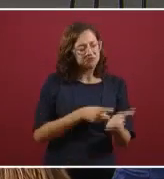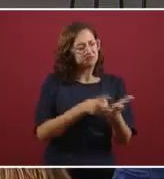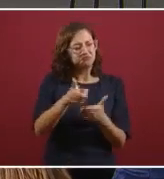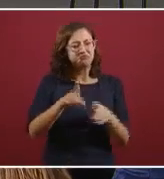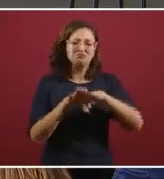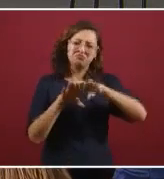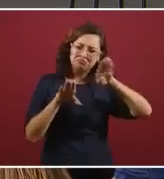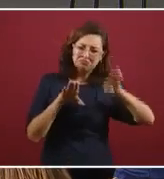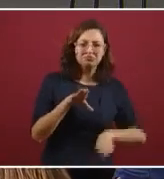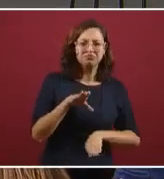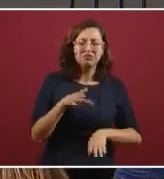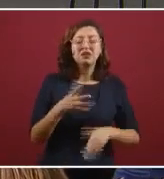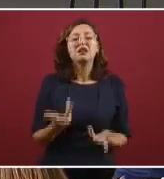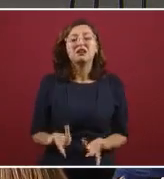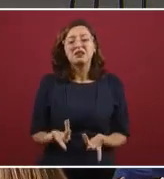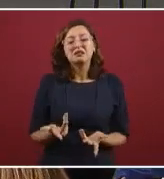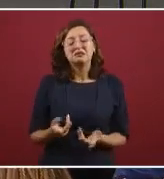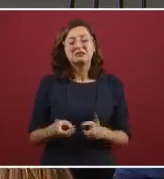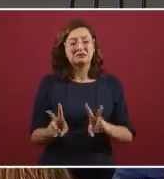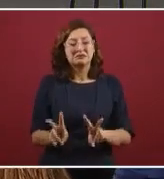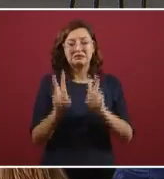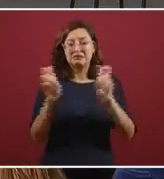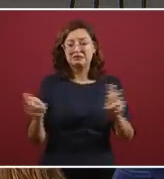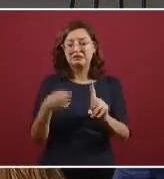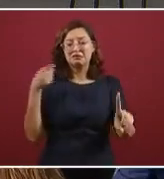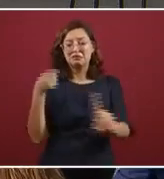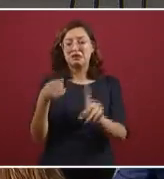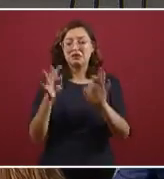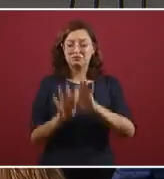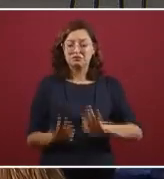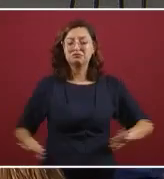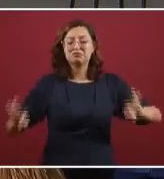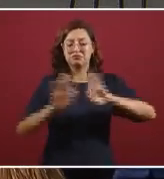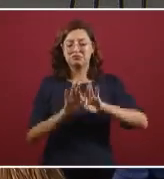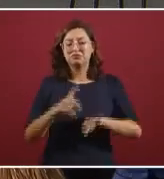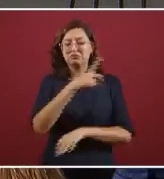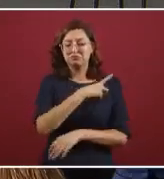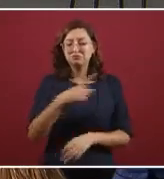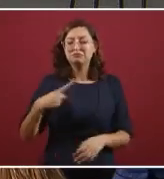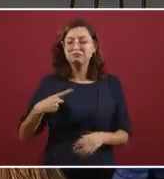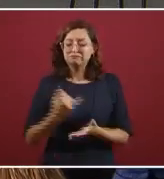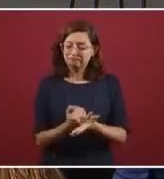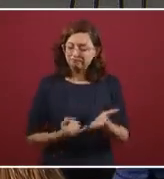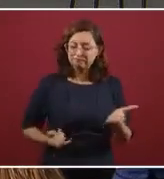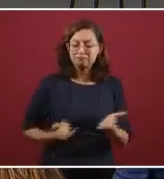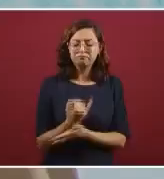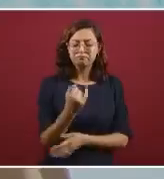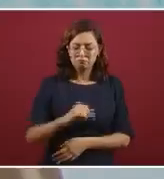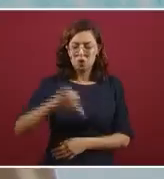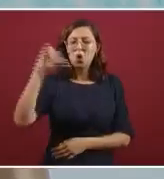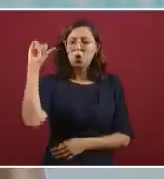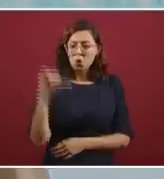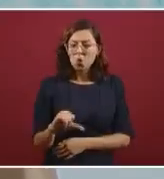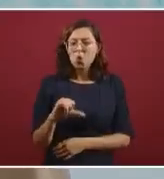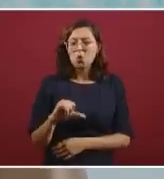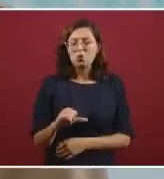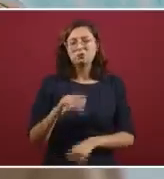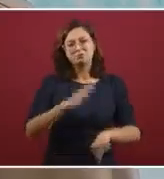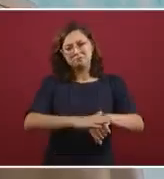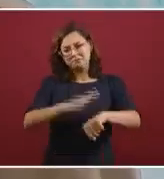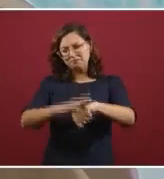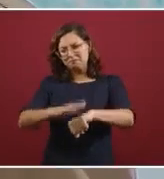que son de los temas fundamentales que tenemos que definir y podemos hacer el día de hoy un